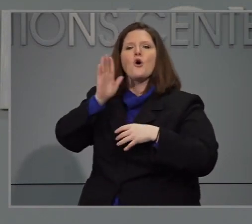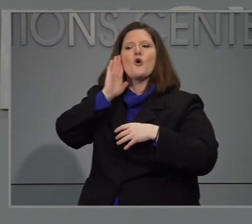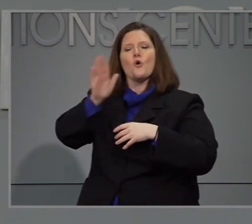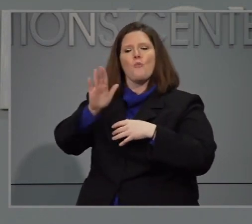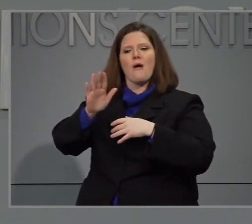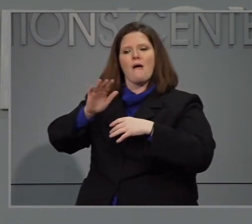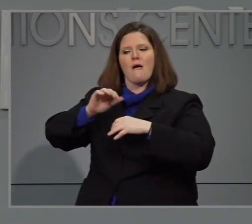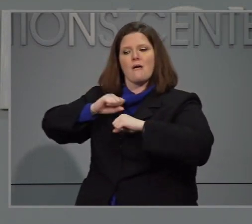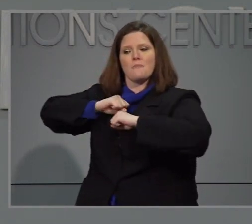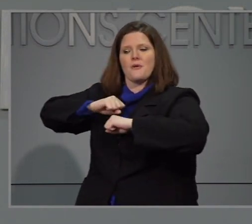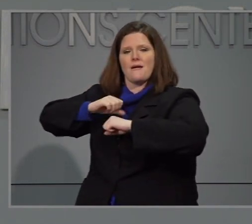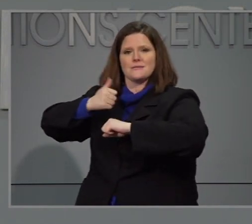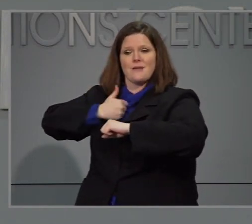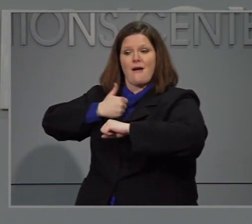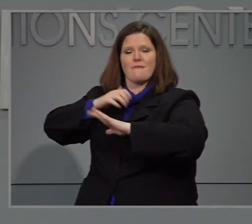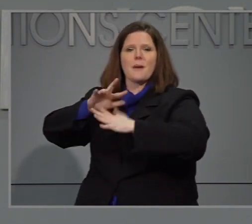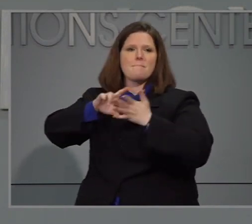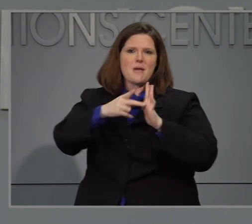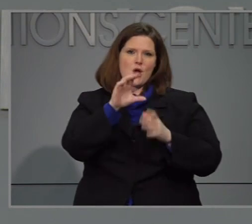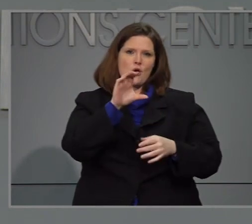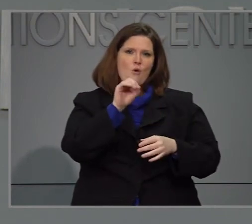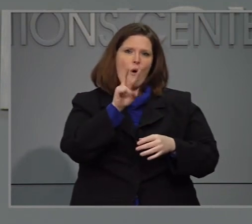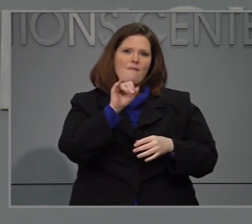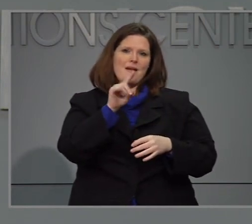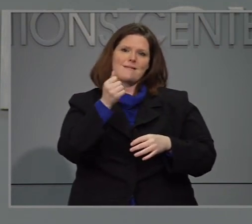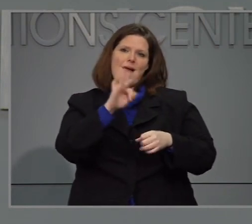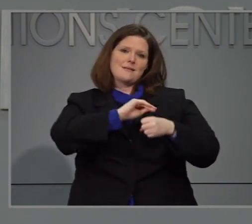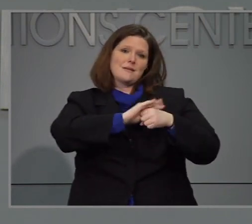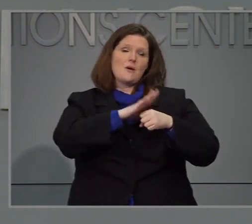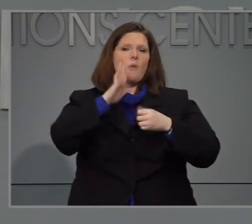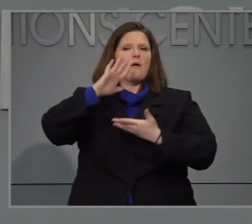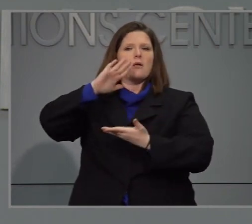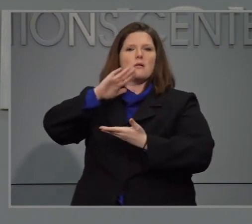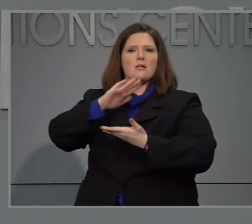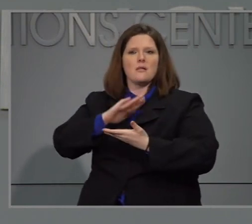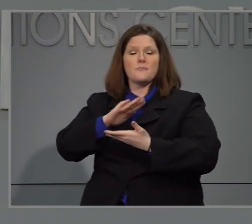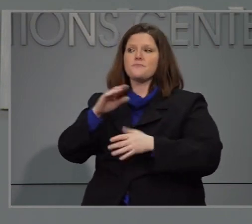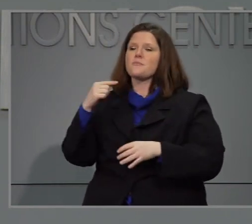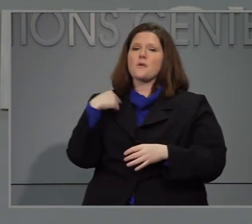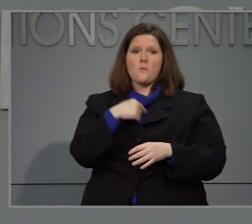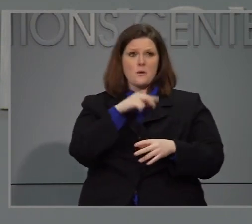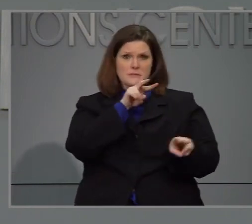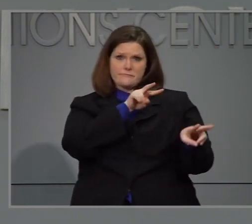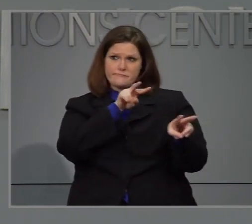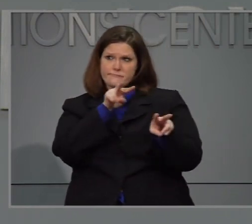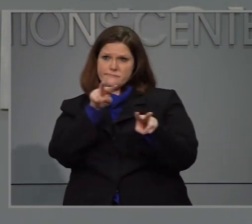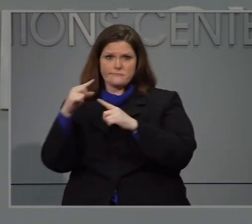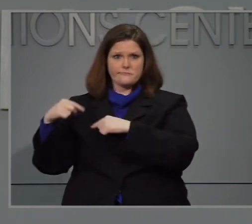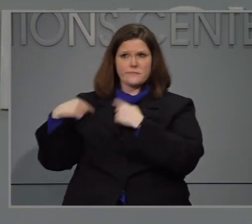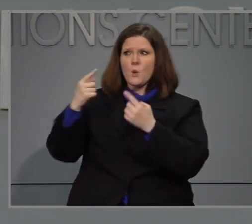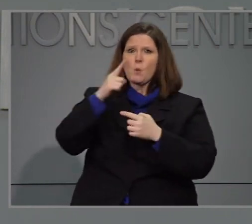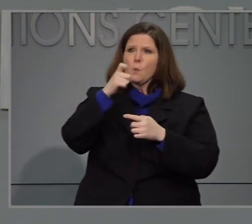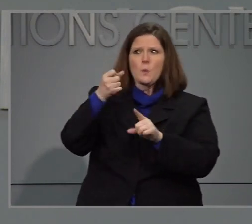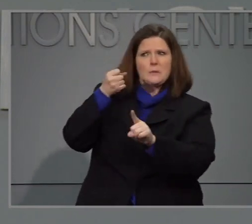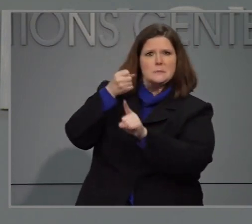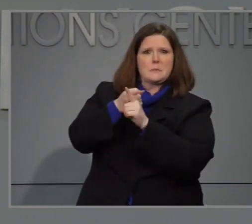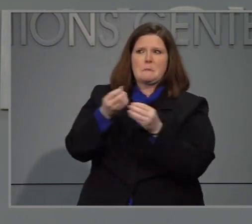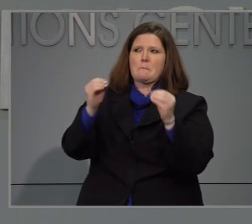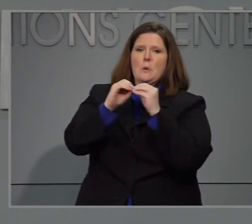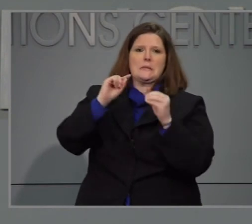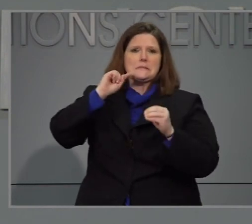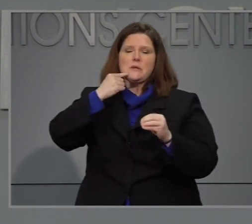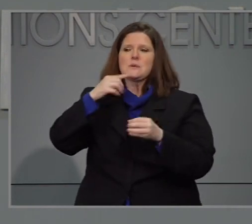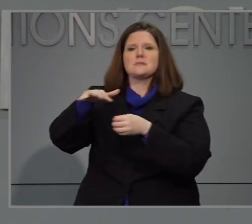a tener mejores resultados para combatir COVID-19. Las gentes que hemos visto que han tenido malas reacciones a